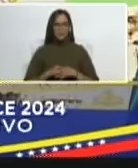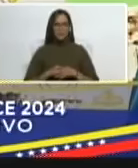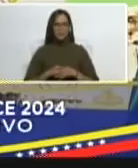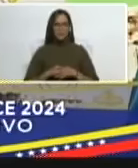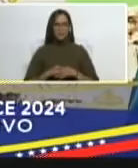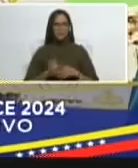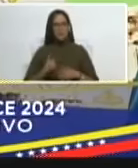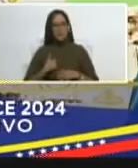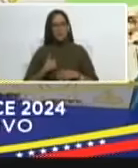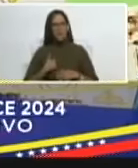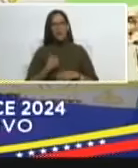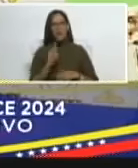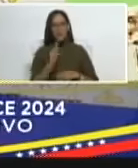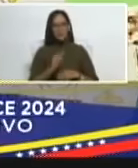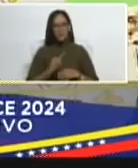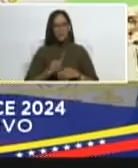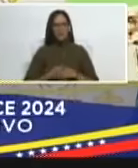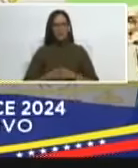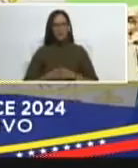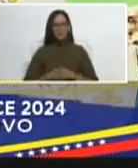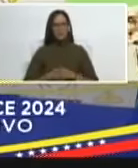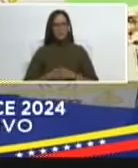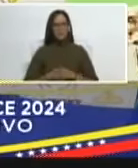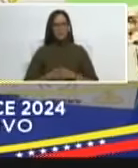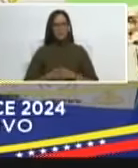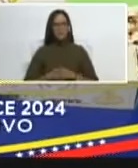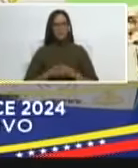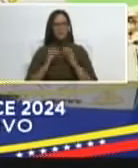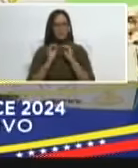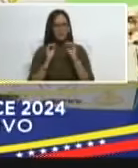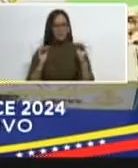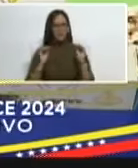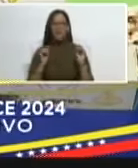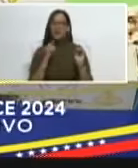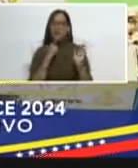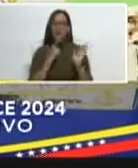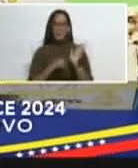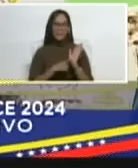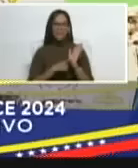Y yo decía que la profecía lo que hizo fue cumplirse,